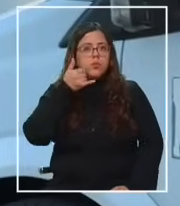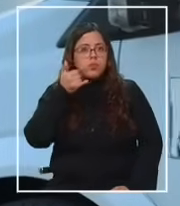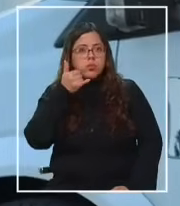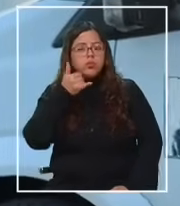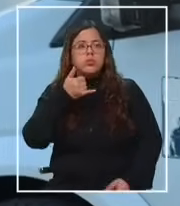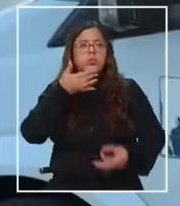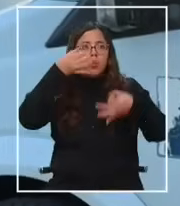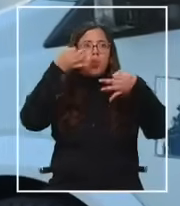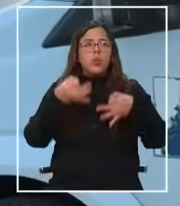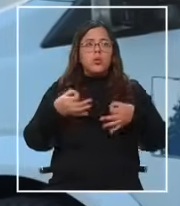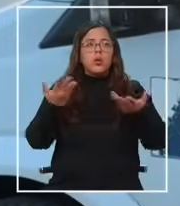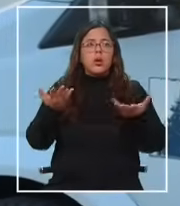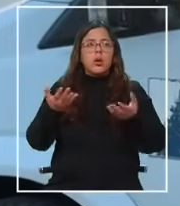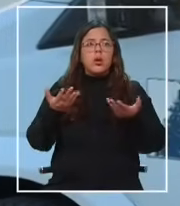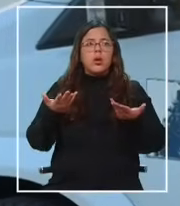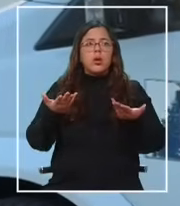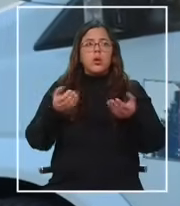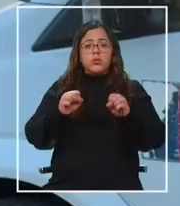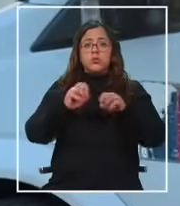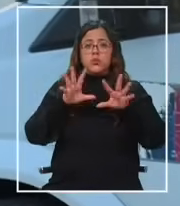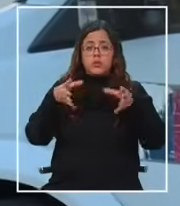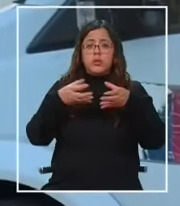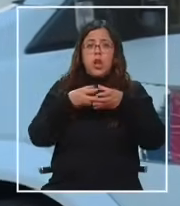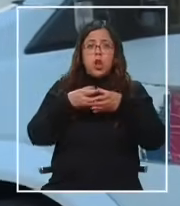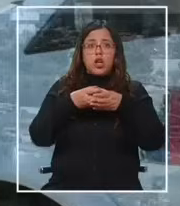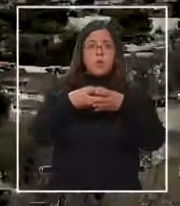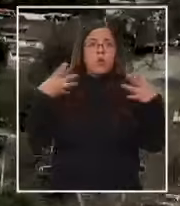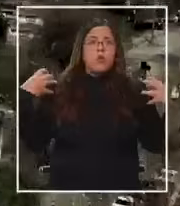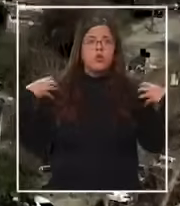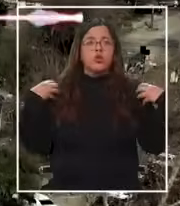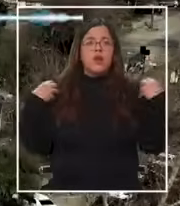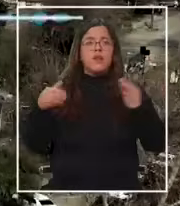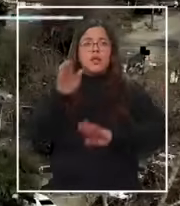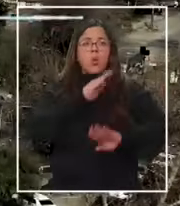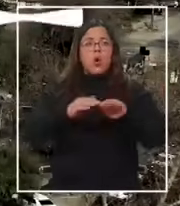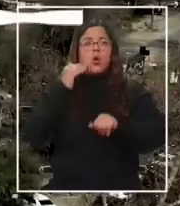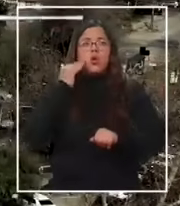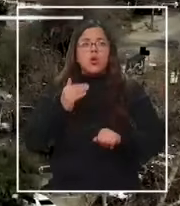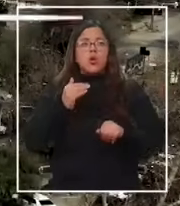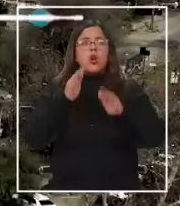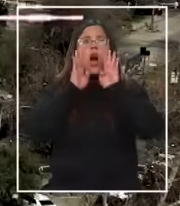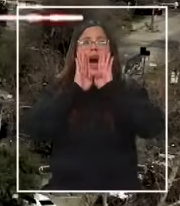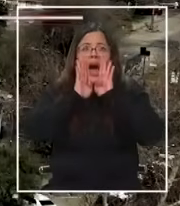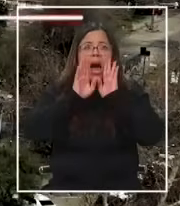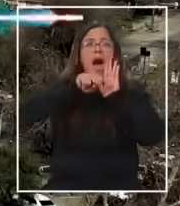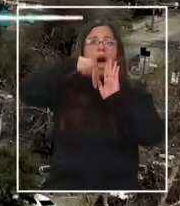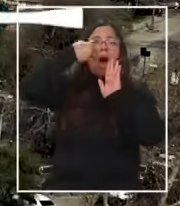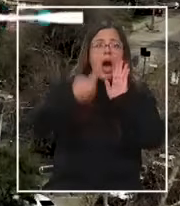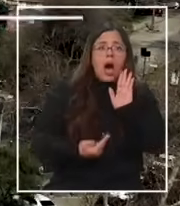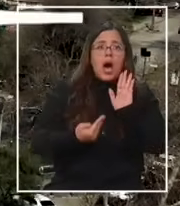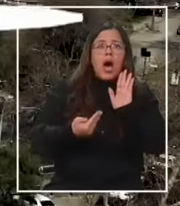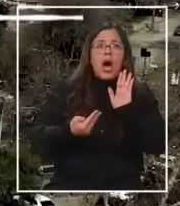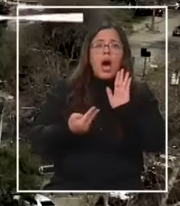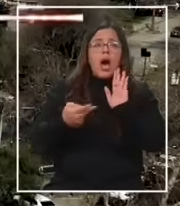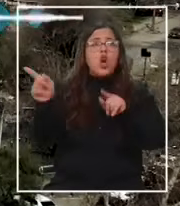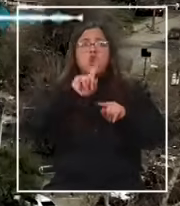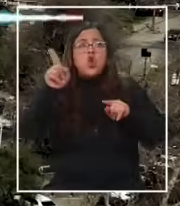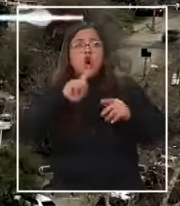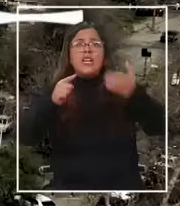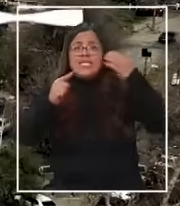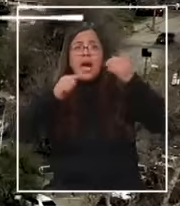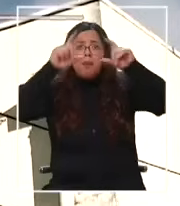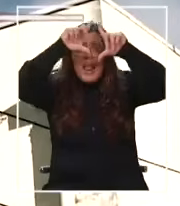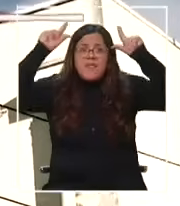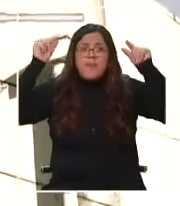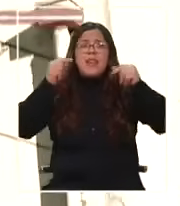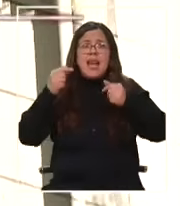de la sorpresa del equipo a cargo de esta niña. Acá, en el suelo. No, llama a la enfermera